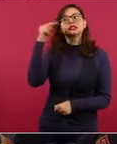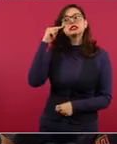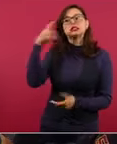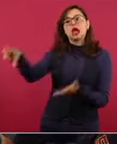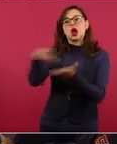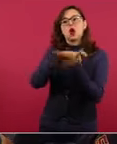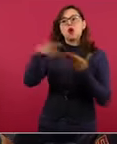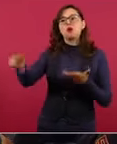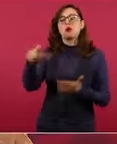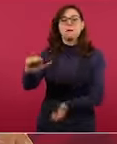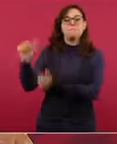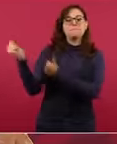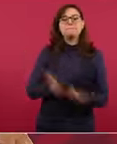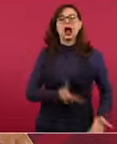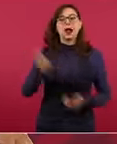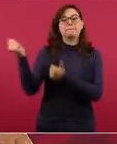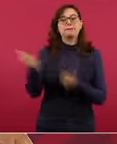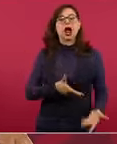y electrodomésticos